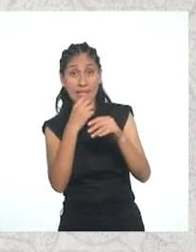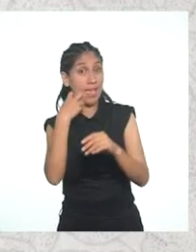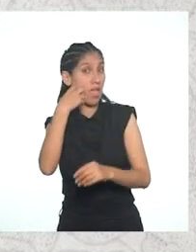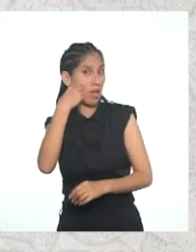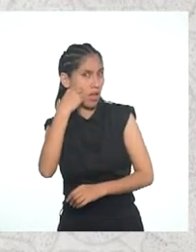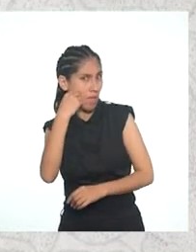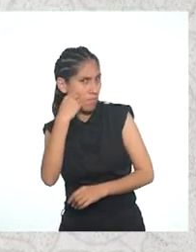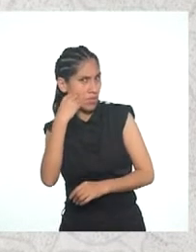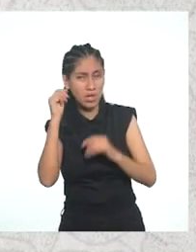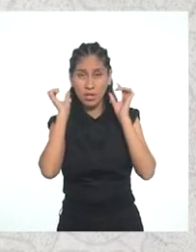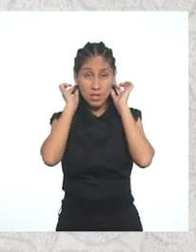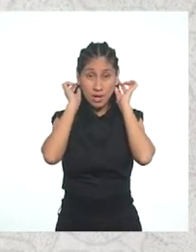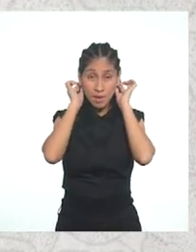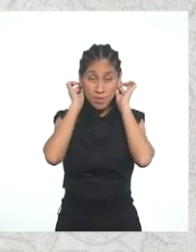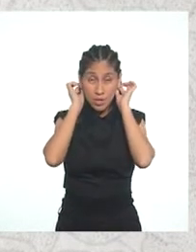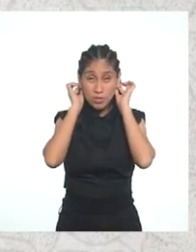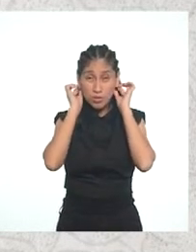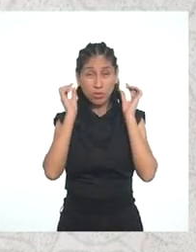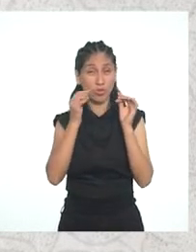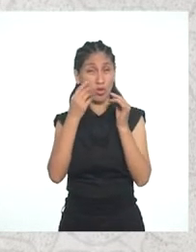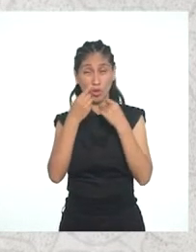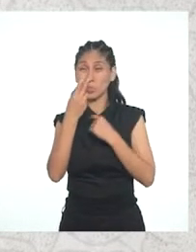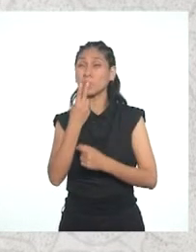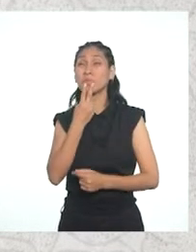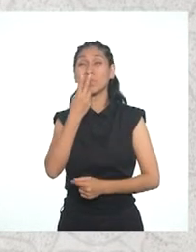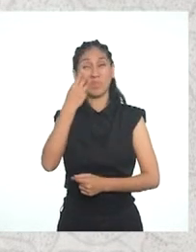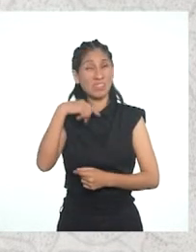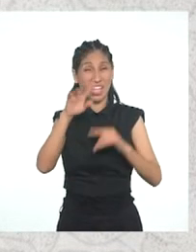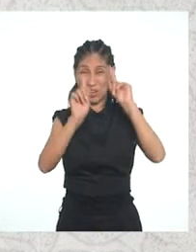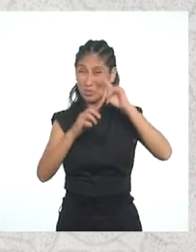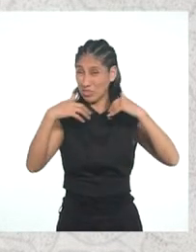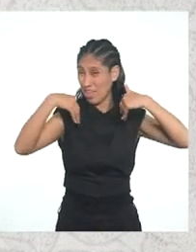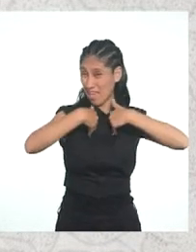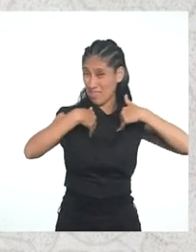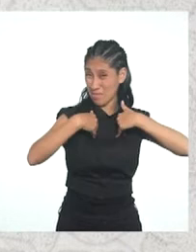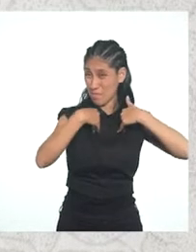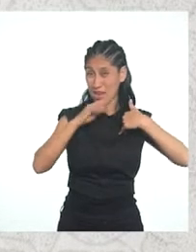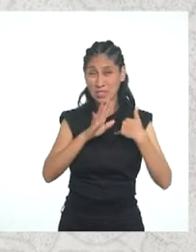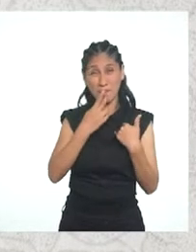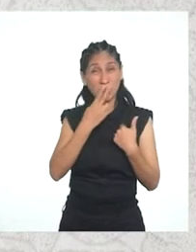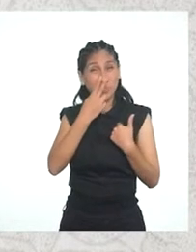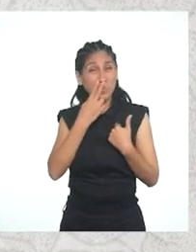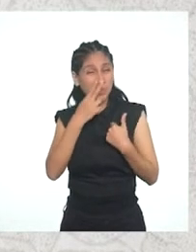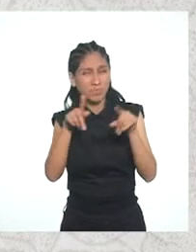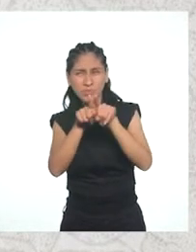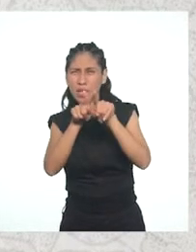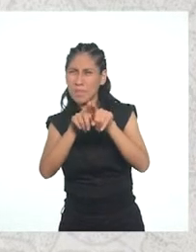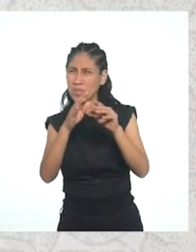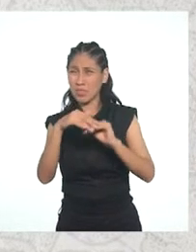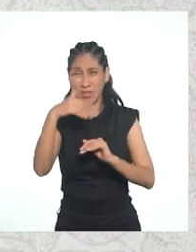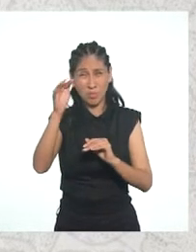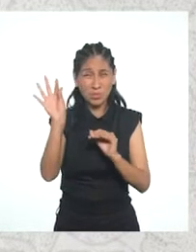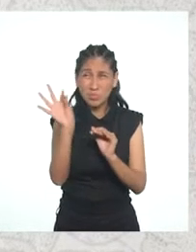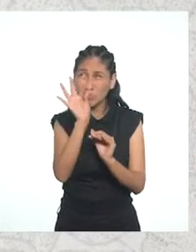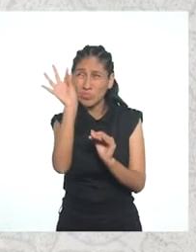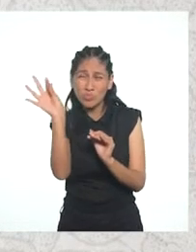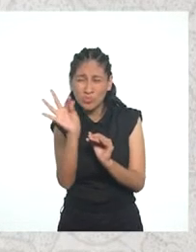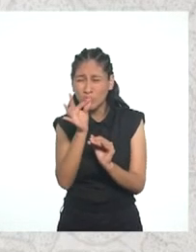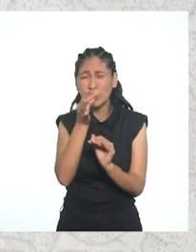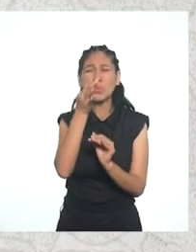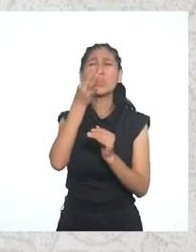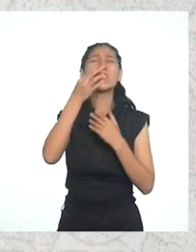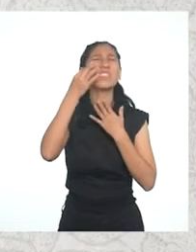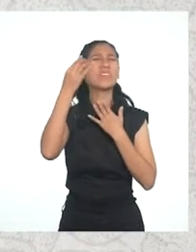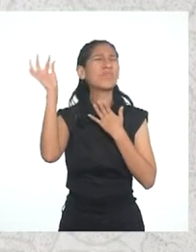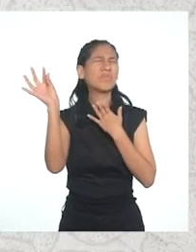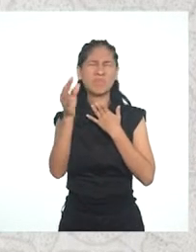en la piel, cabello, fosas nasales de los animales y humanos. Causan infecciones en